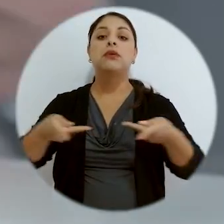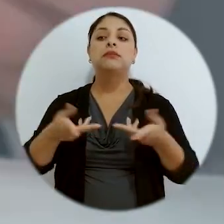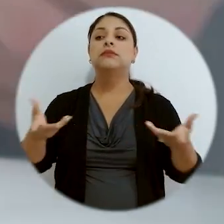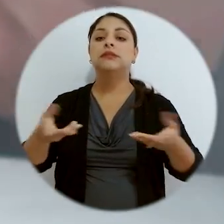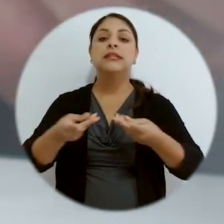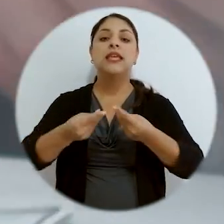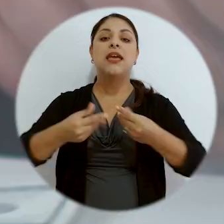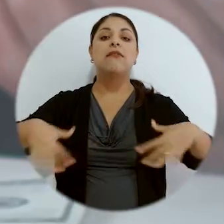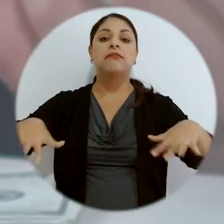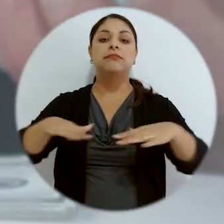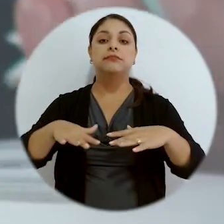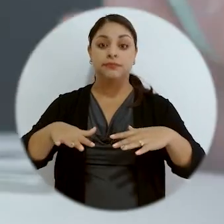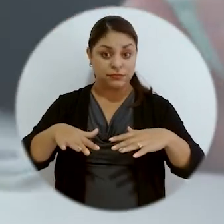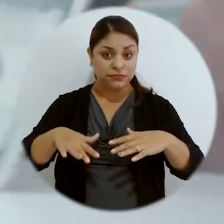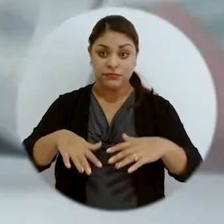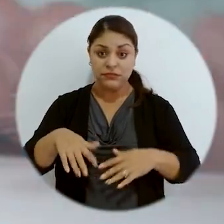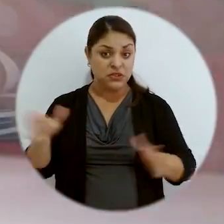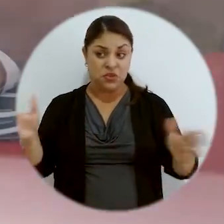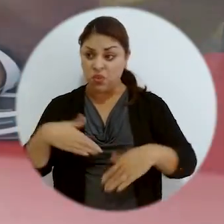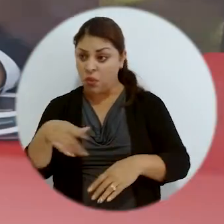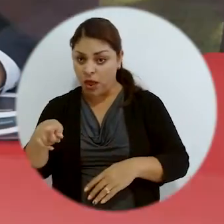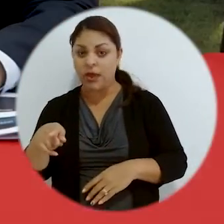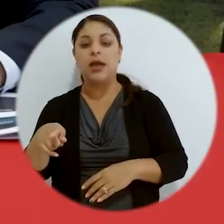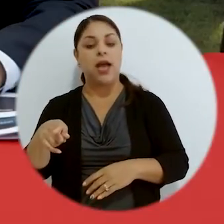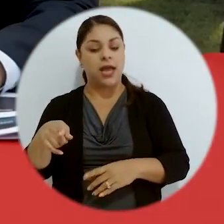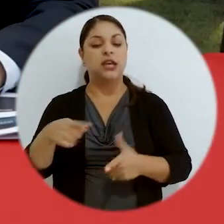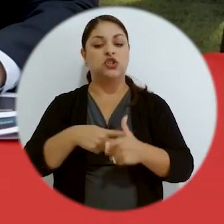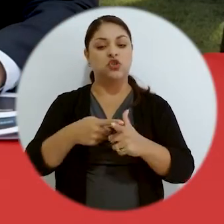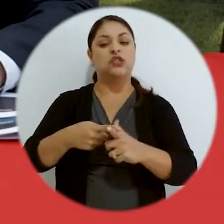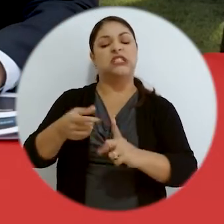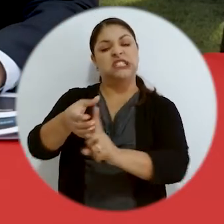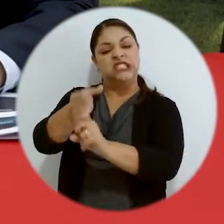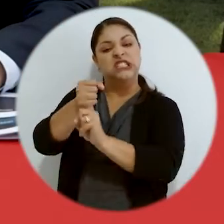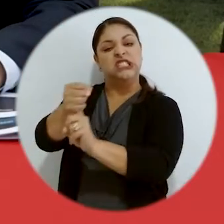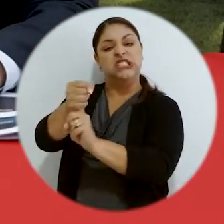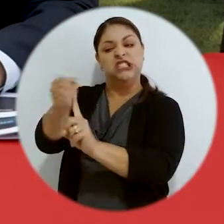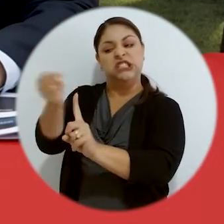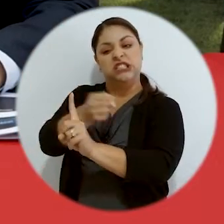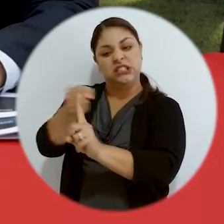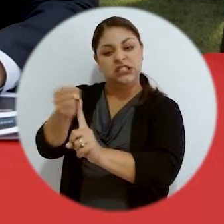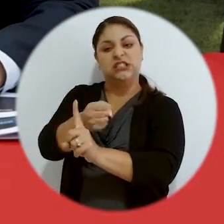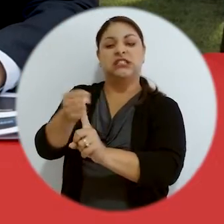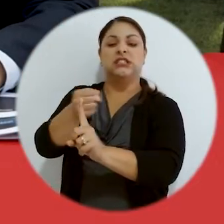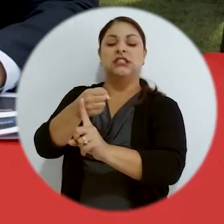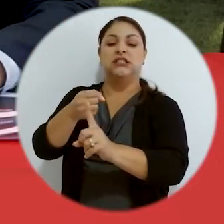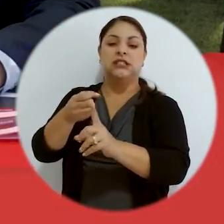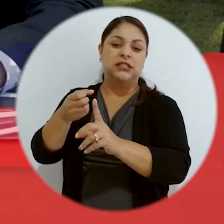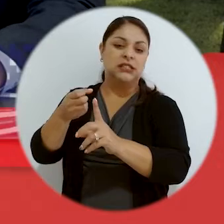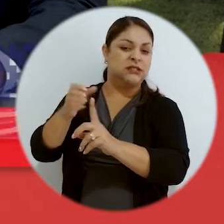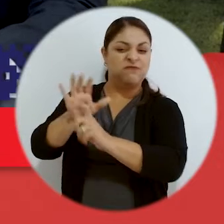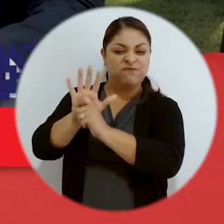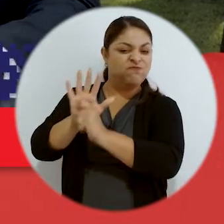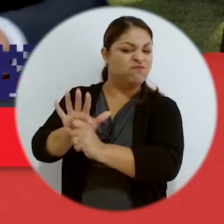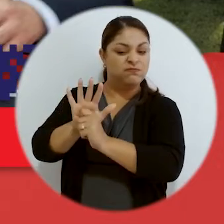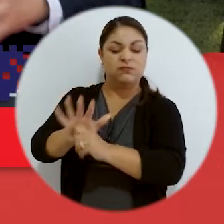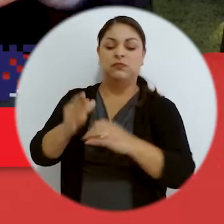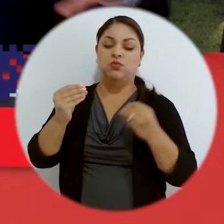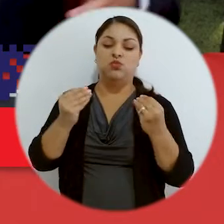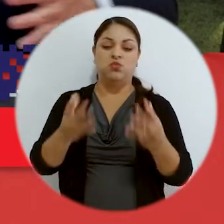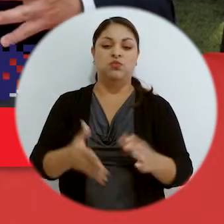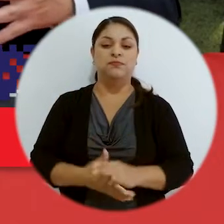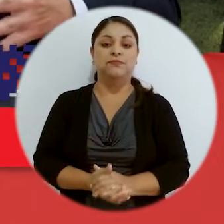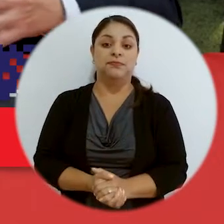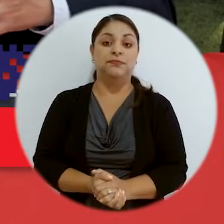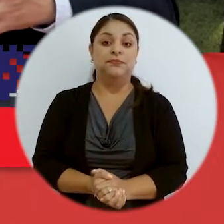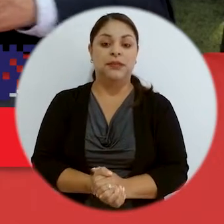no tienen este tipo de bienes, entonces la extorsión es el juego. Claro, sí, cambia